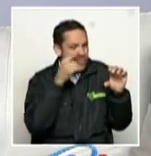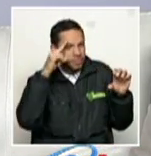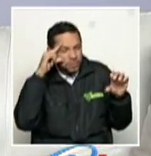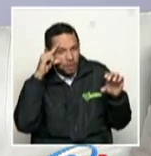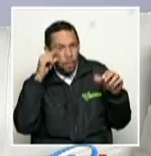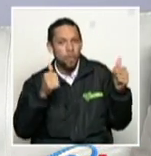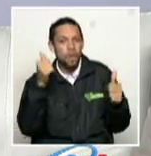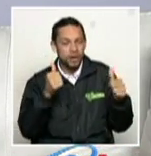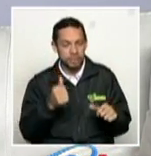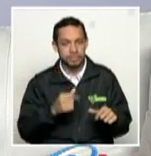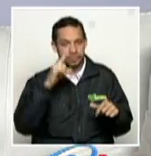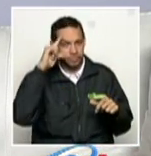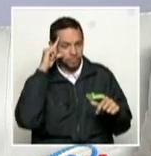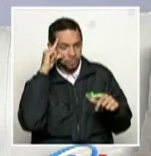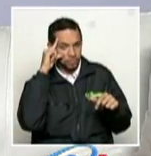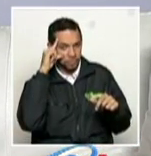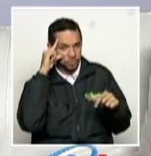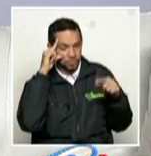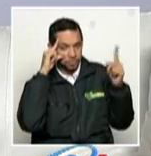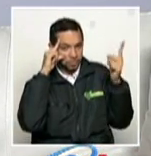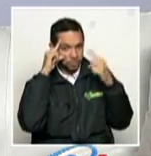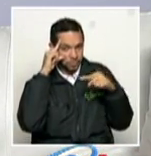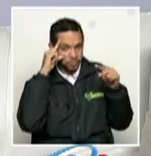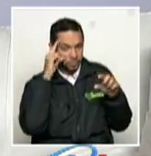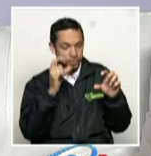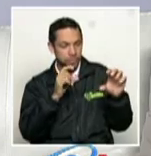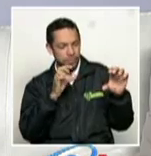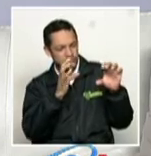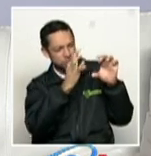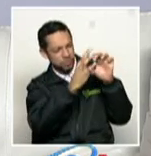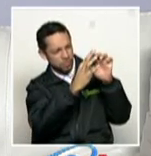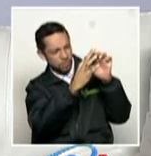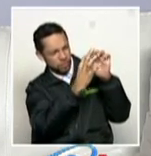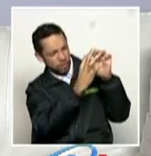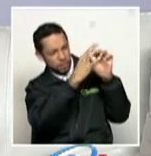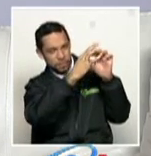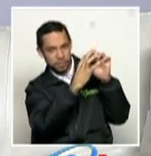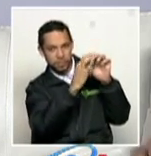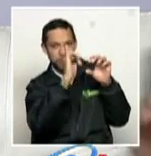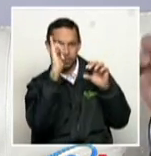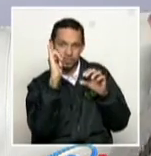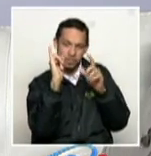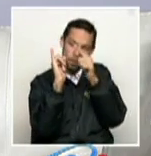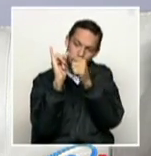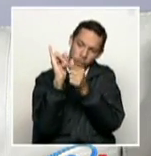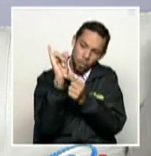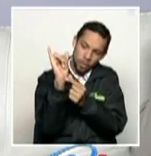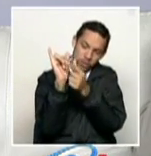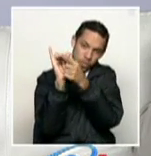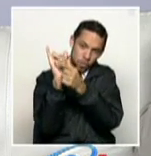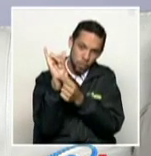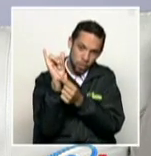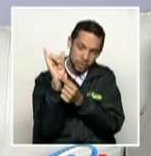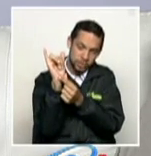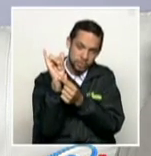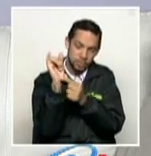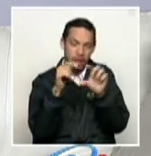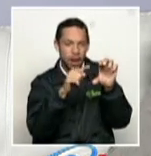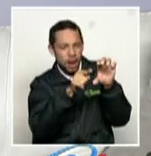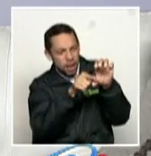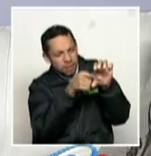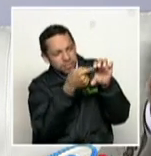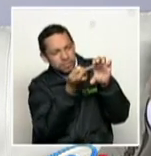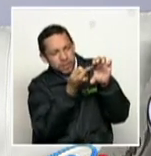La citología es poner un espéculo en la vagina y mirar el cuello de la matriz. Con un copito uno toma una muestra,